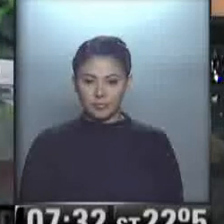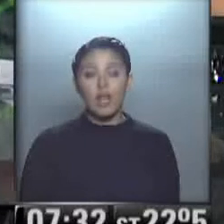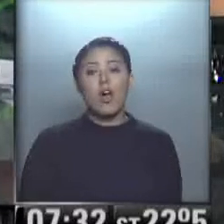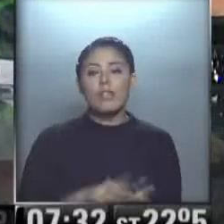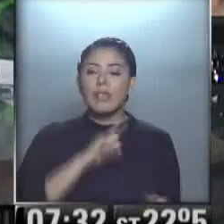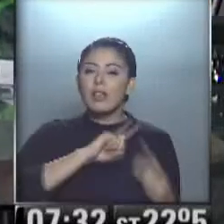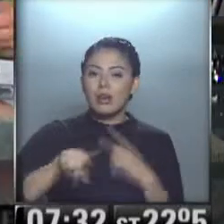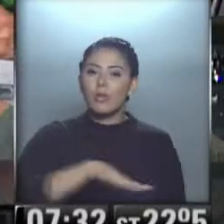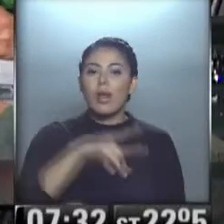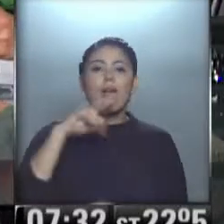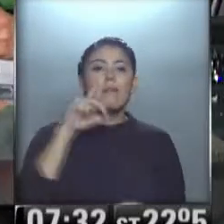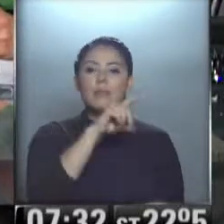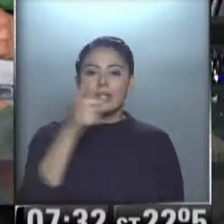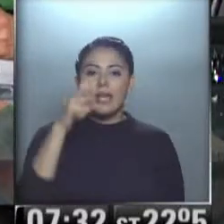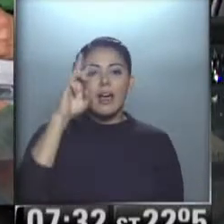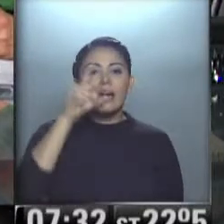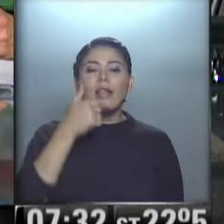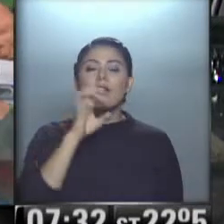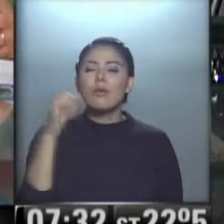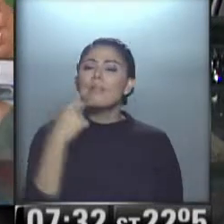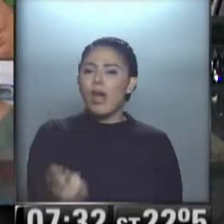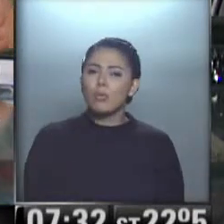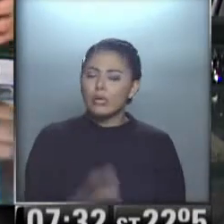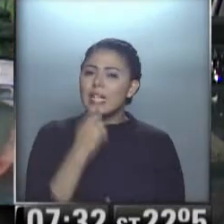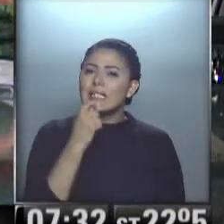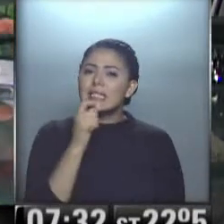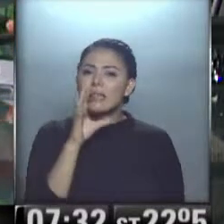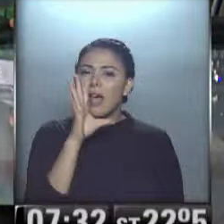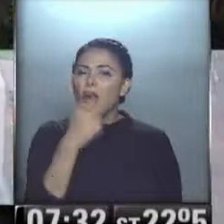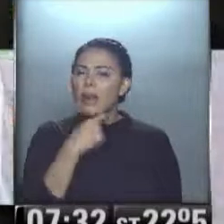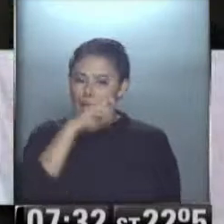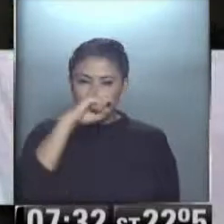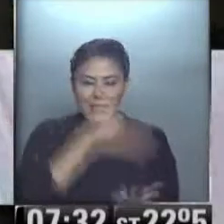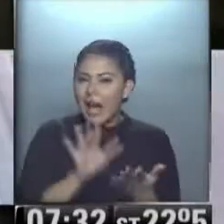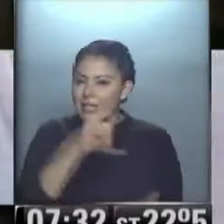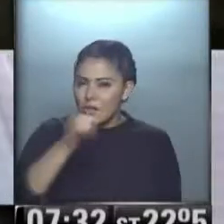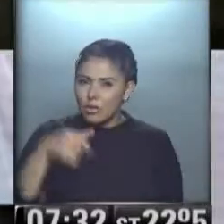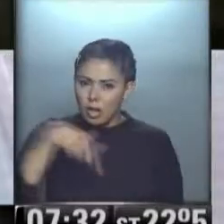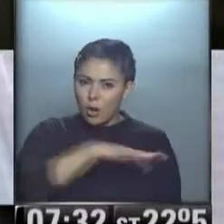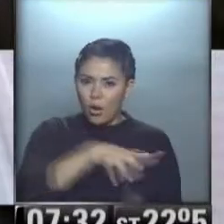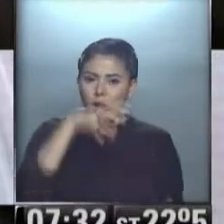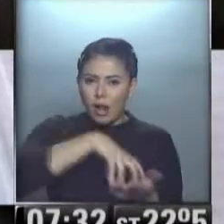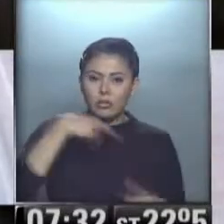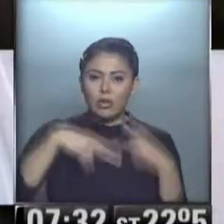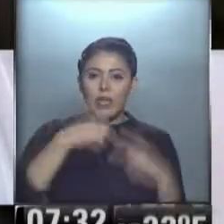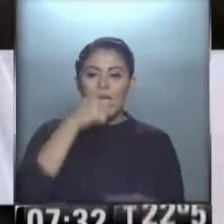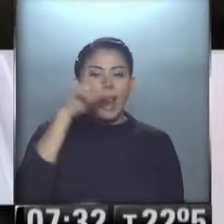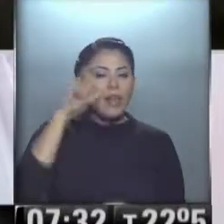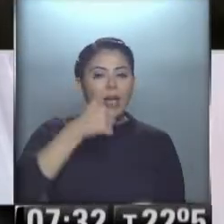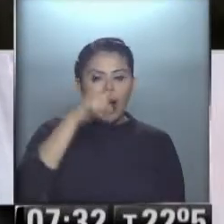Volvemos en vivo a Villa Crespo para preguntarle a Ariel Lima si hay intención de desalojo en las inmediaciones del restaurante Aleale. Te